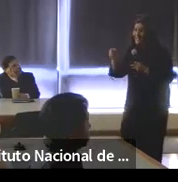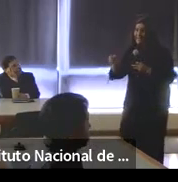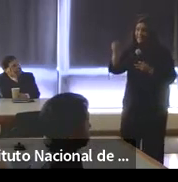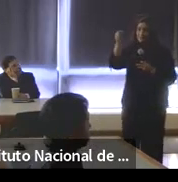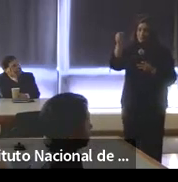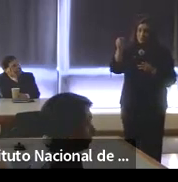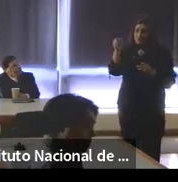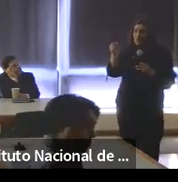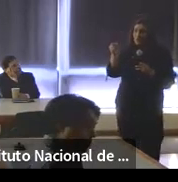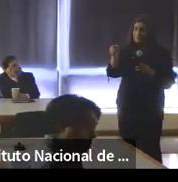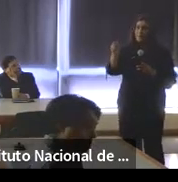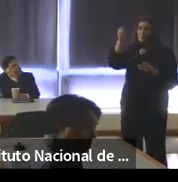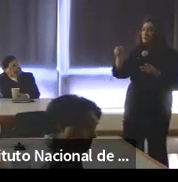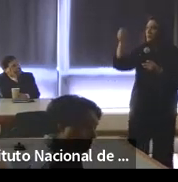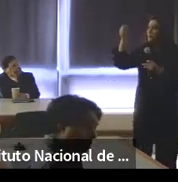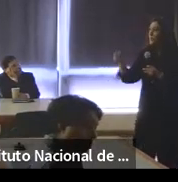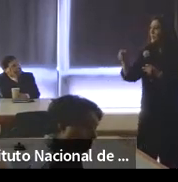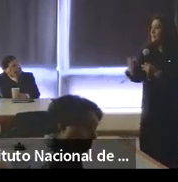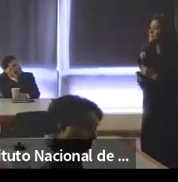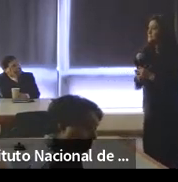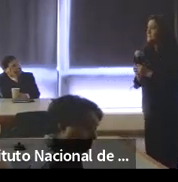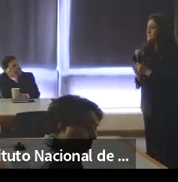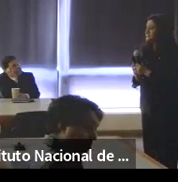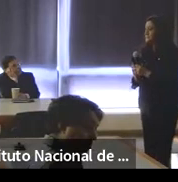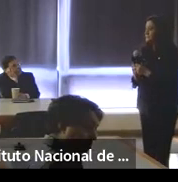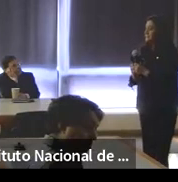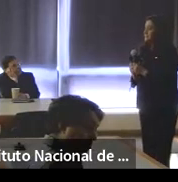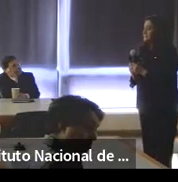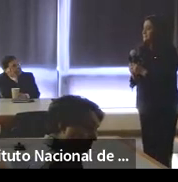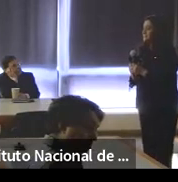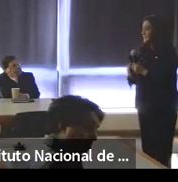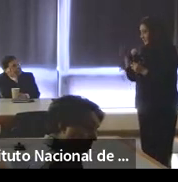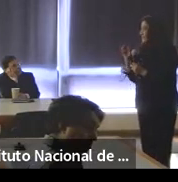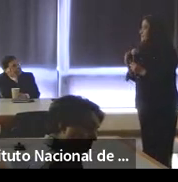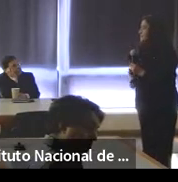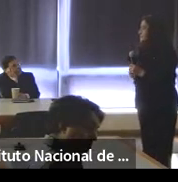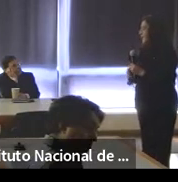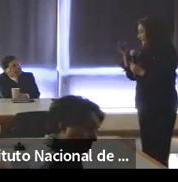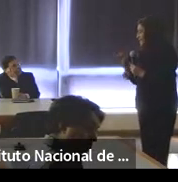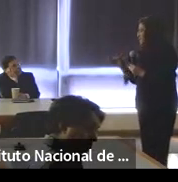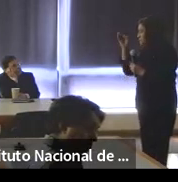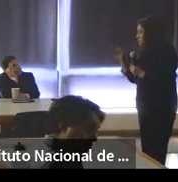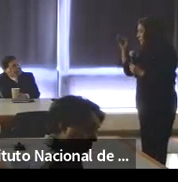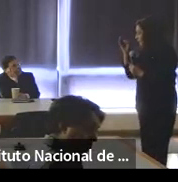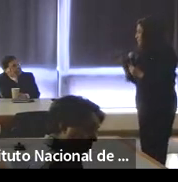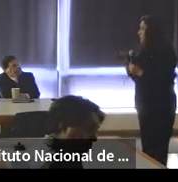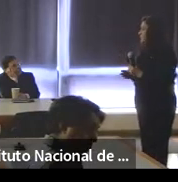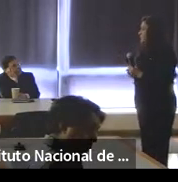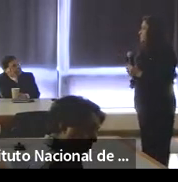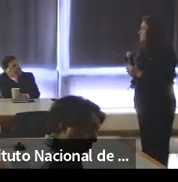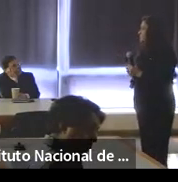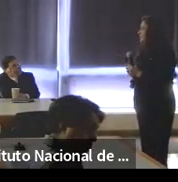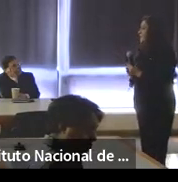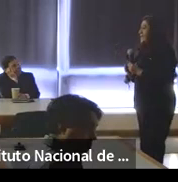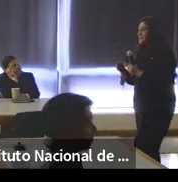que a cada solución le busca un problema de verdad A cada solución Hay un